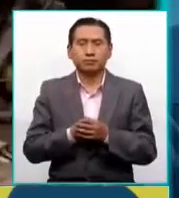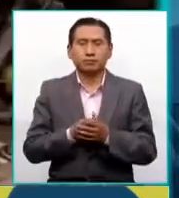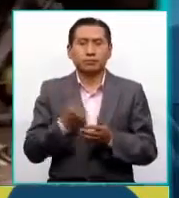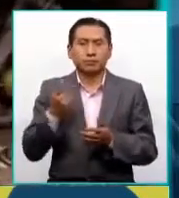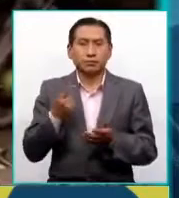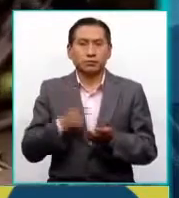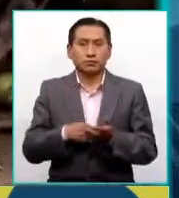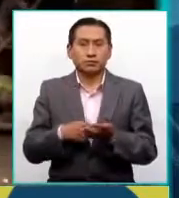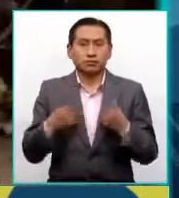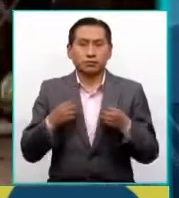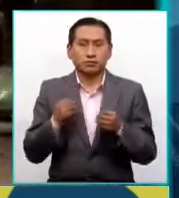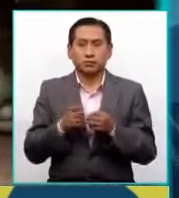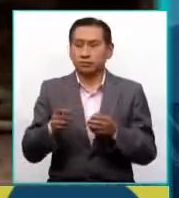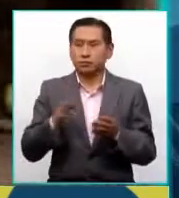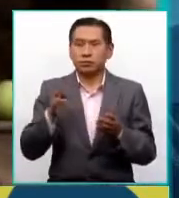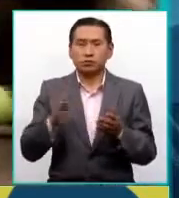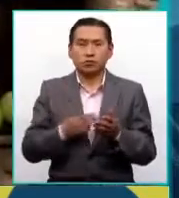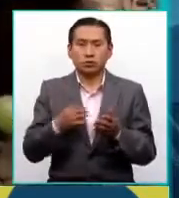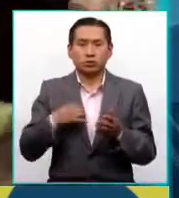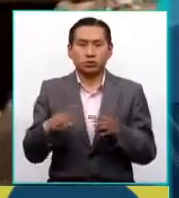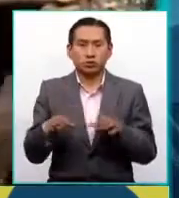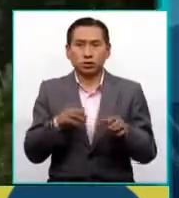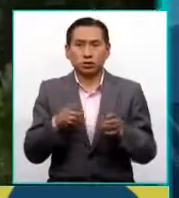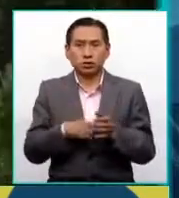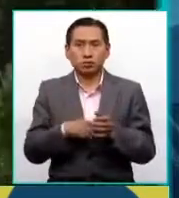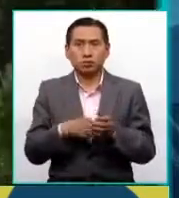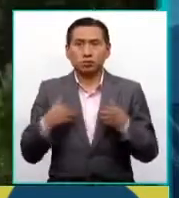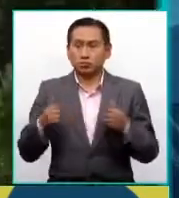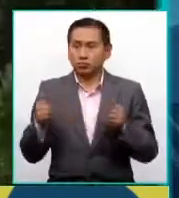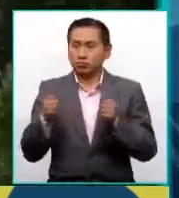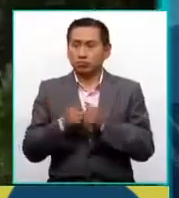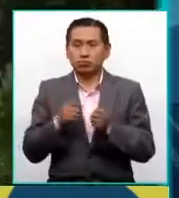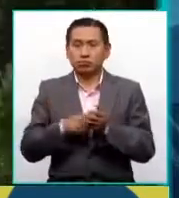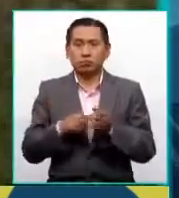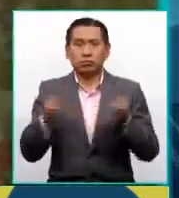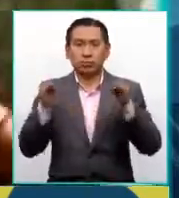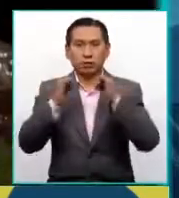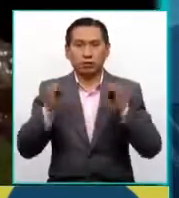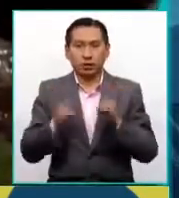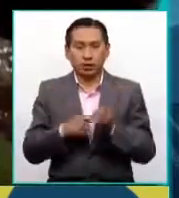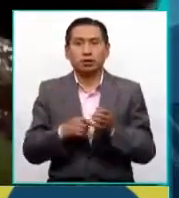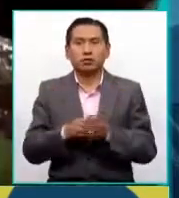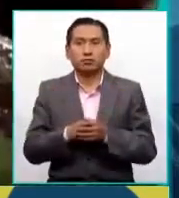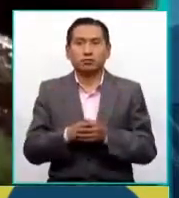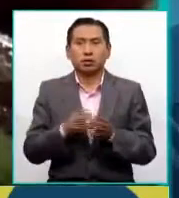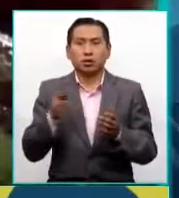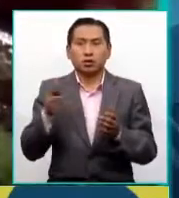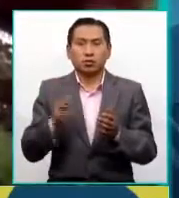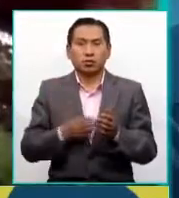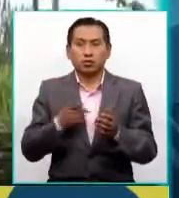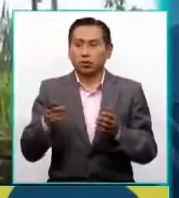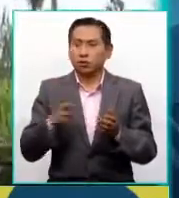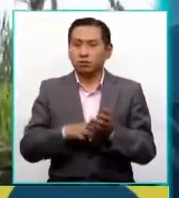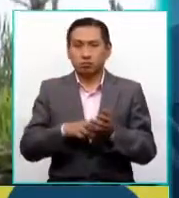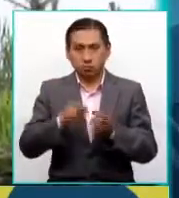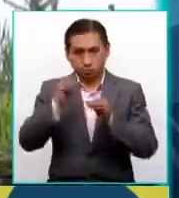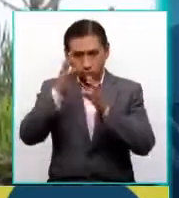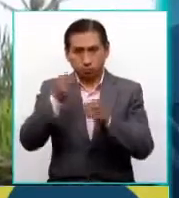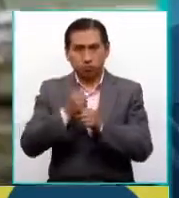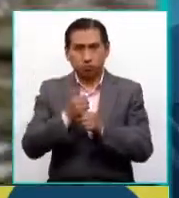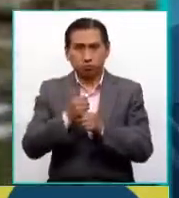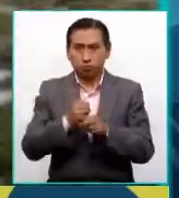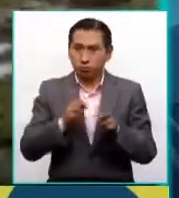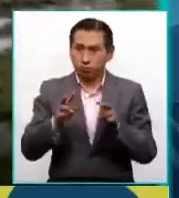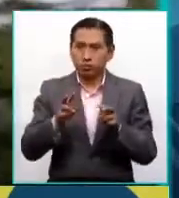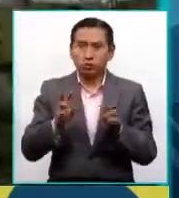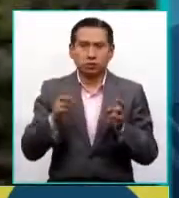siempre la música que yo hago viene acompañada de imágenes, es música para crear imágenes, ver con